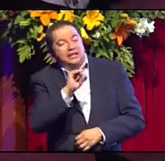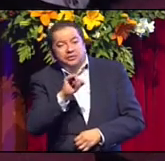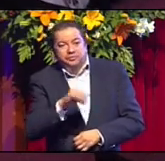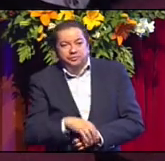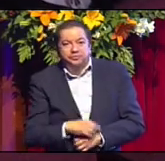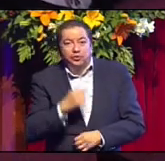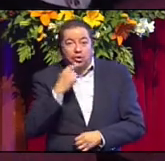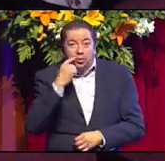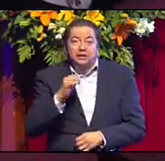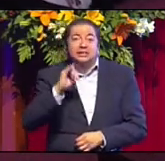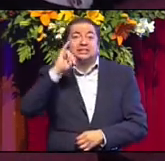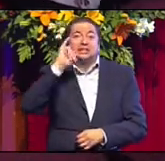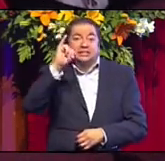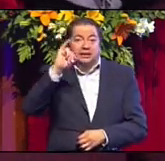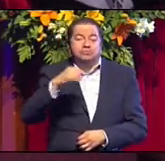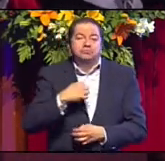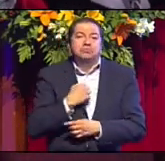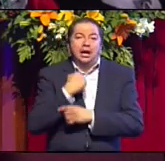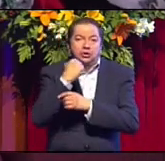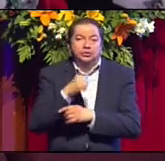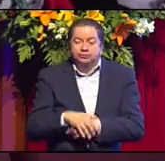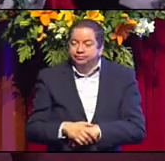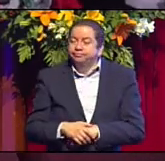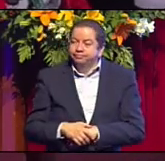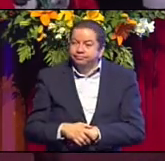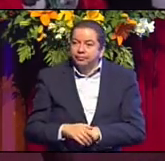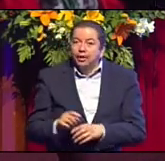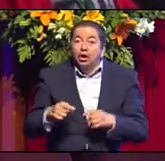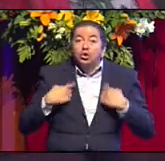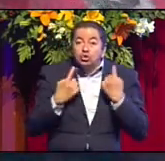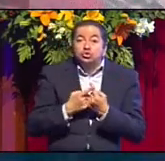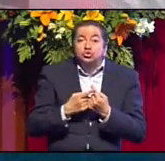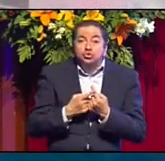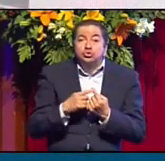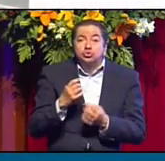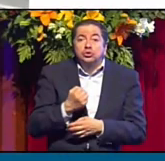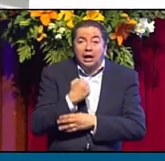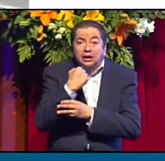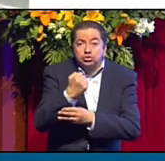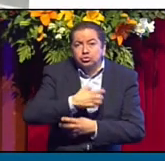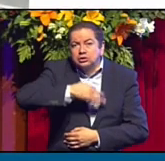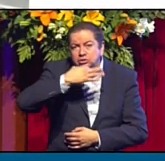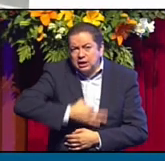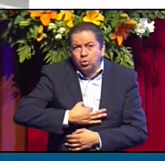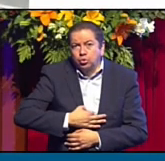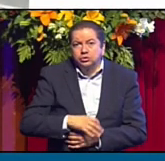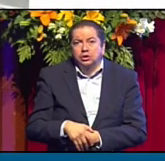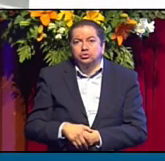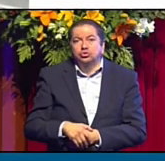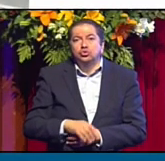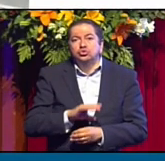Le han ayudado mucho. Bueno, nosotros lo hemos hecho con la convicción que nuestro subprefecto de investigaciones,